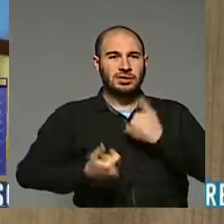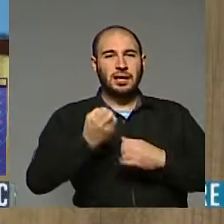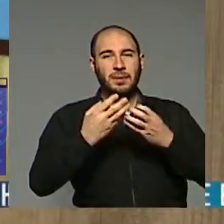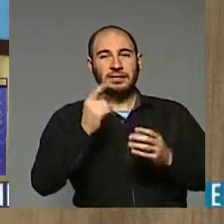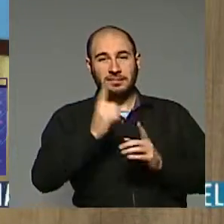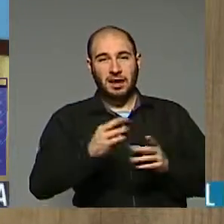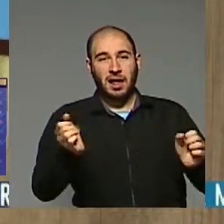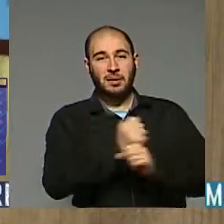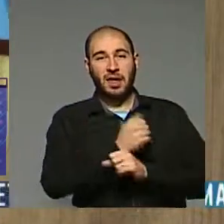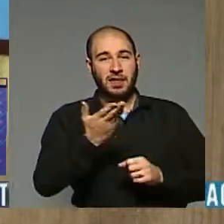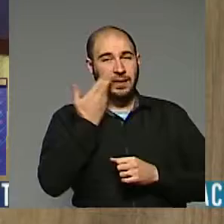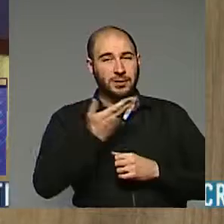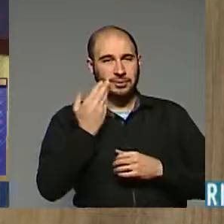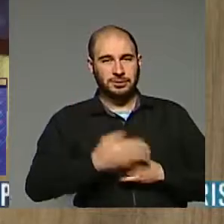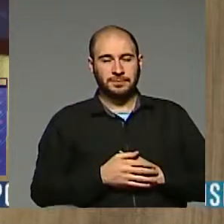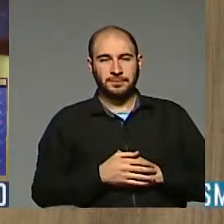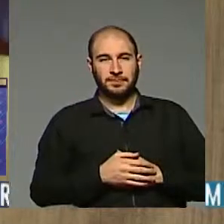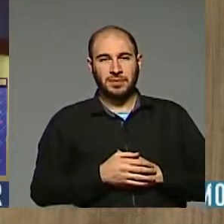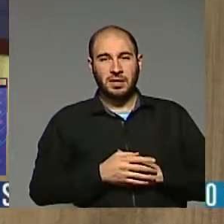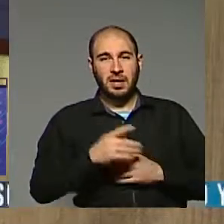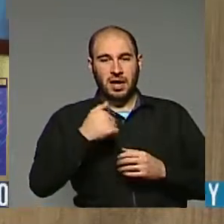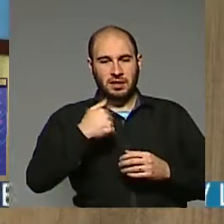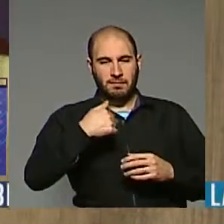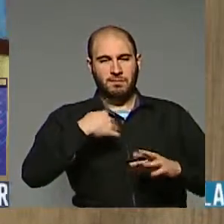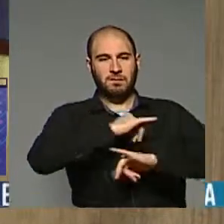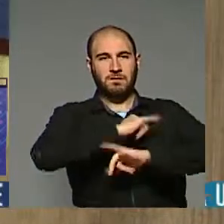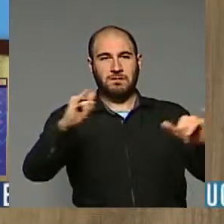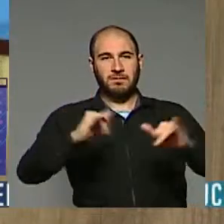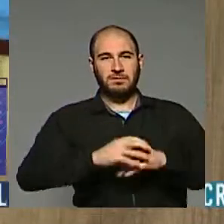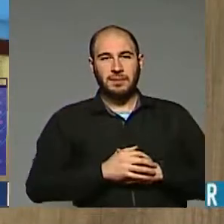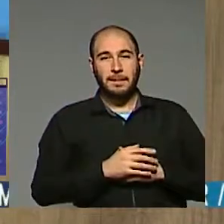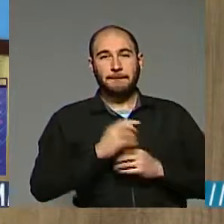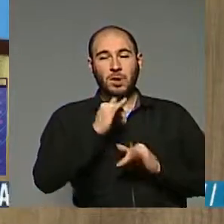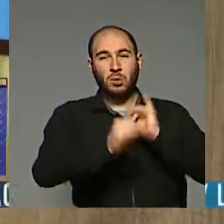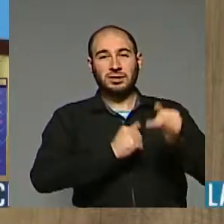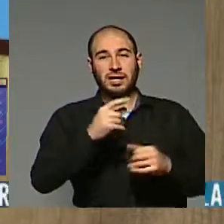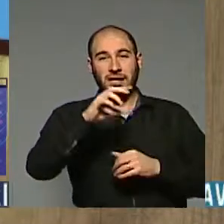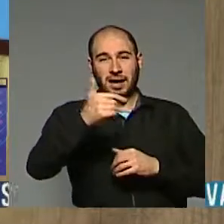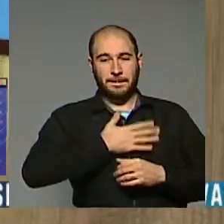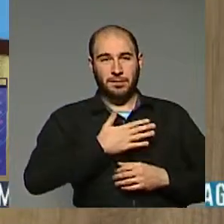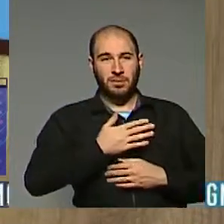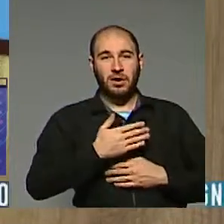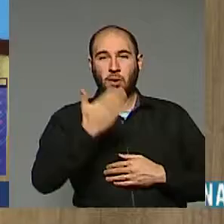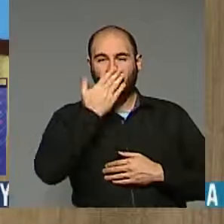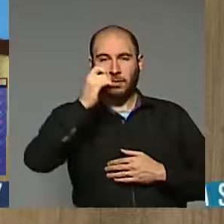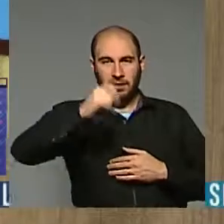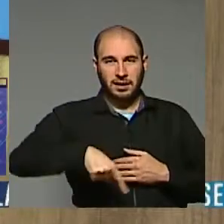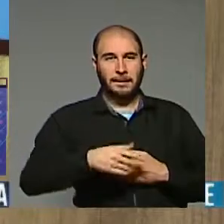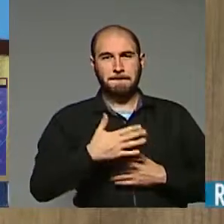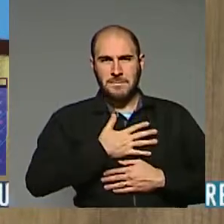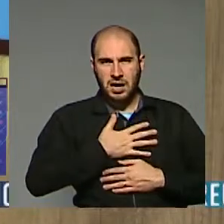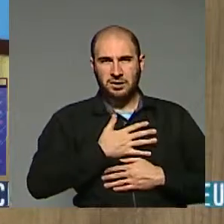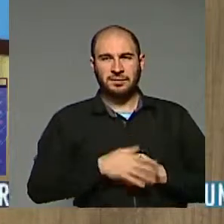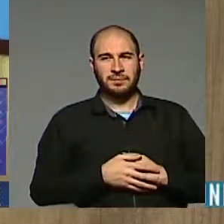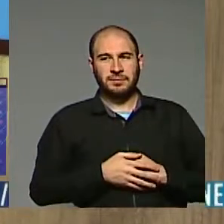también revalidó un discurso de autoproclamación, ¿sí? Como diciendo, este triunfo es nuestro, es cordobés, es mío,